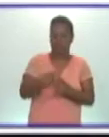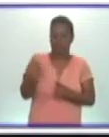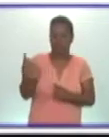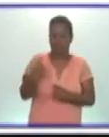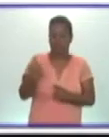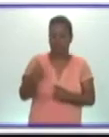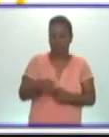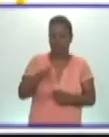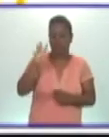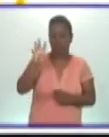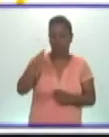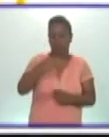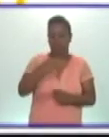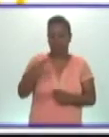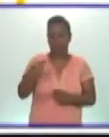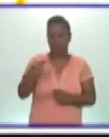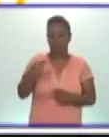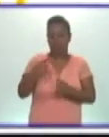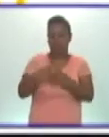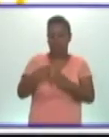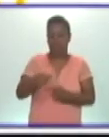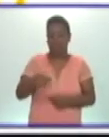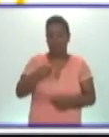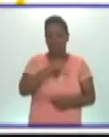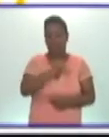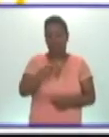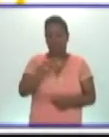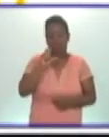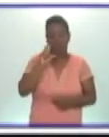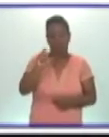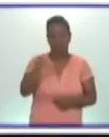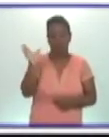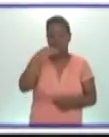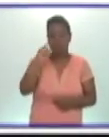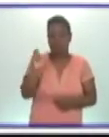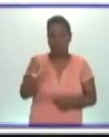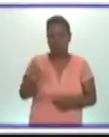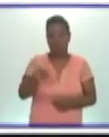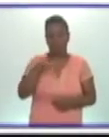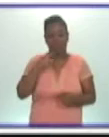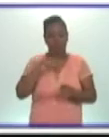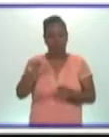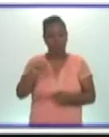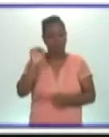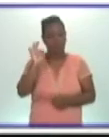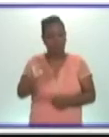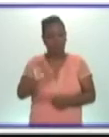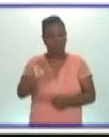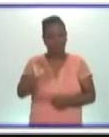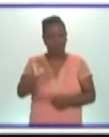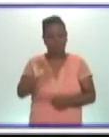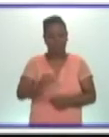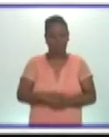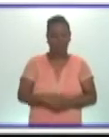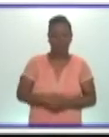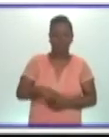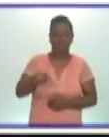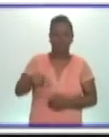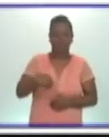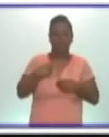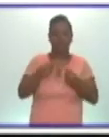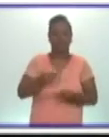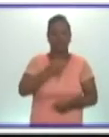que 7 más 10 me da 17. ¡Facilísimo, ¿verdad? A continuación te voy a dejar unos